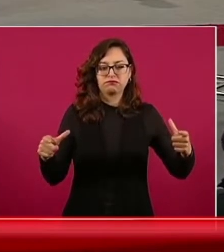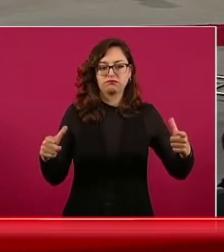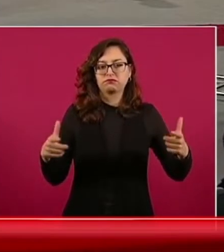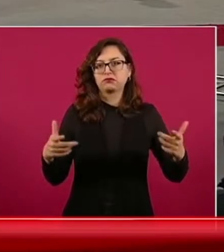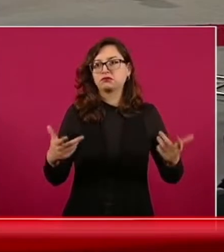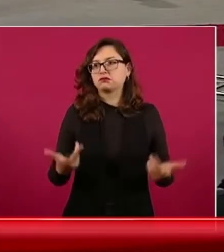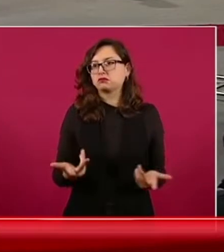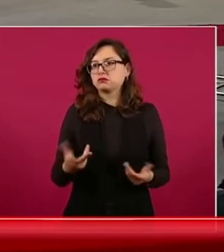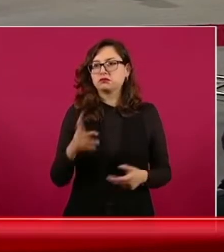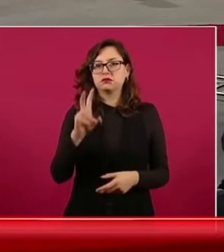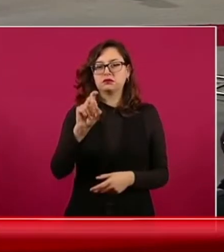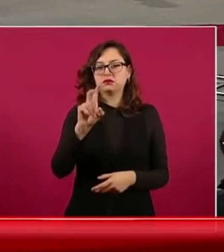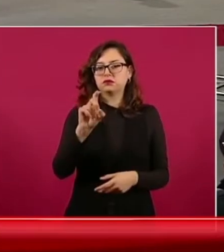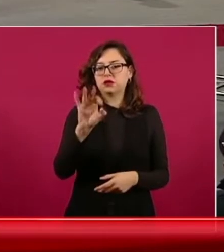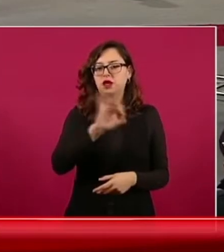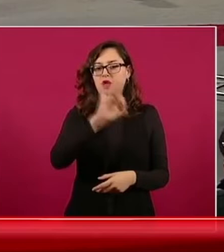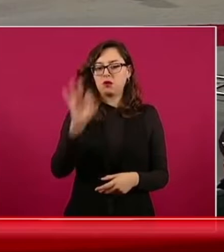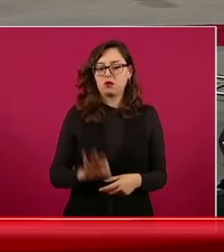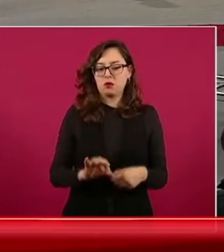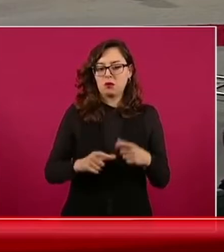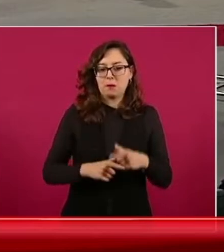como en 30%.